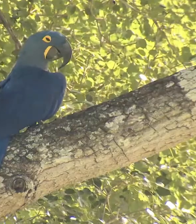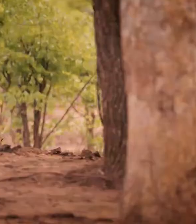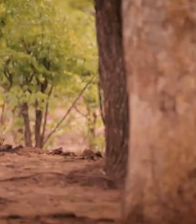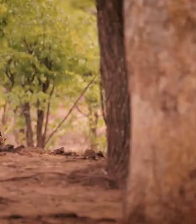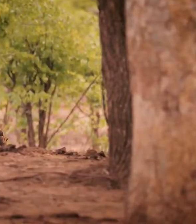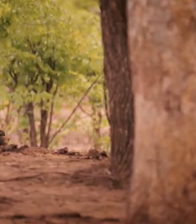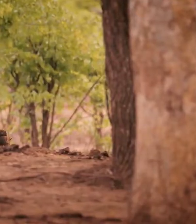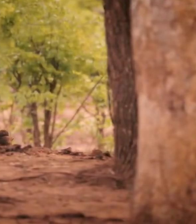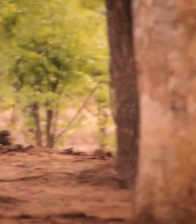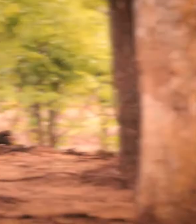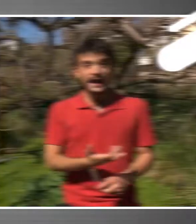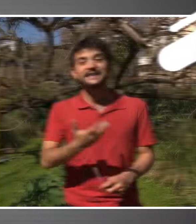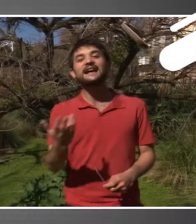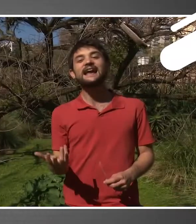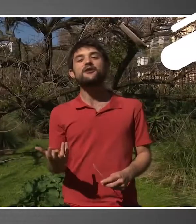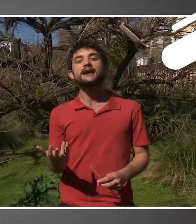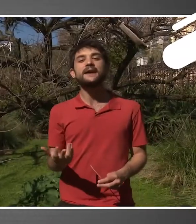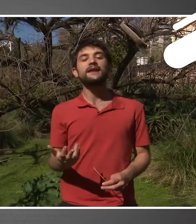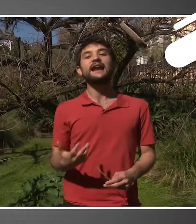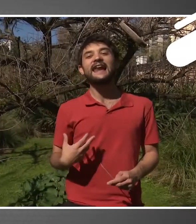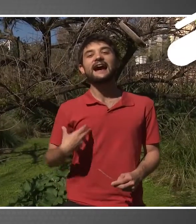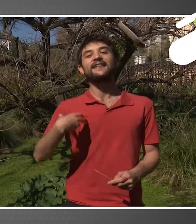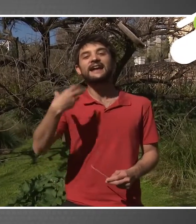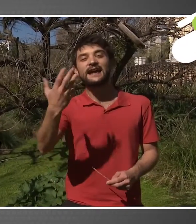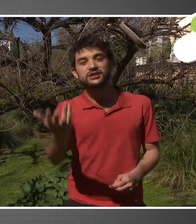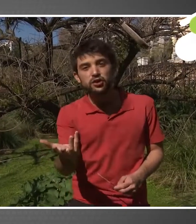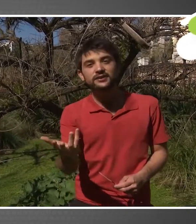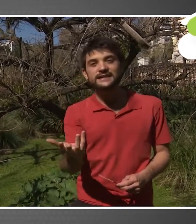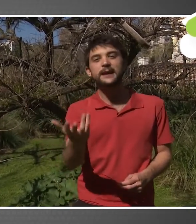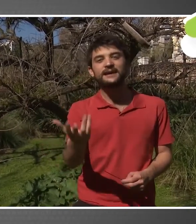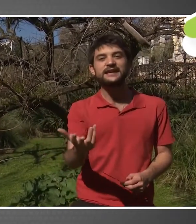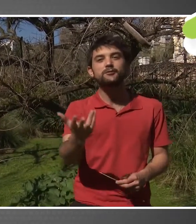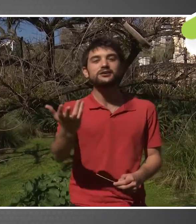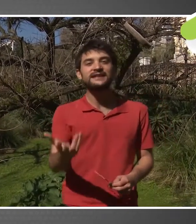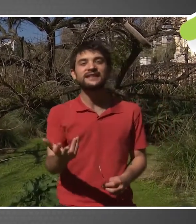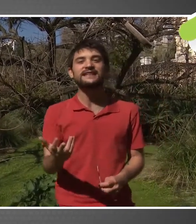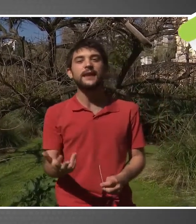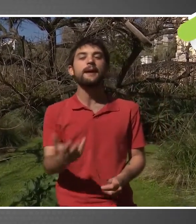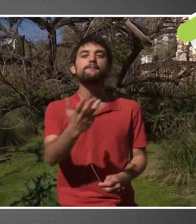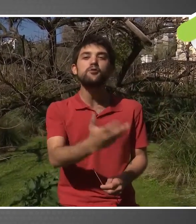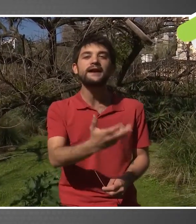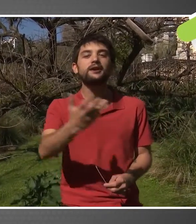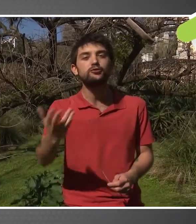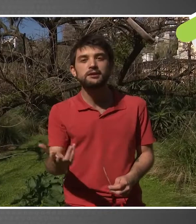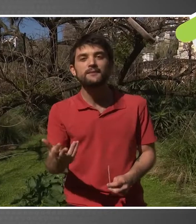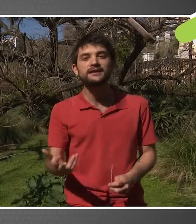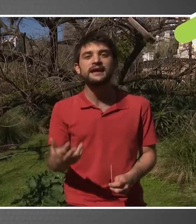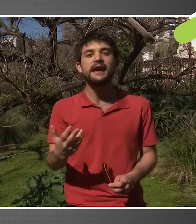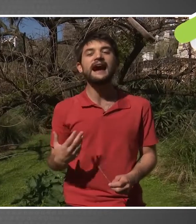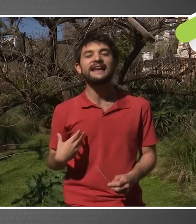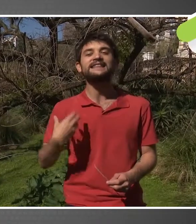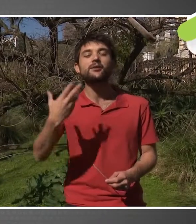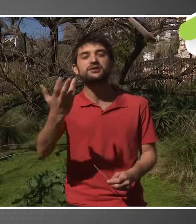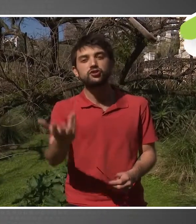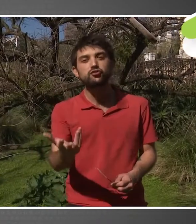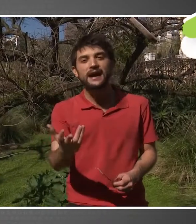de ese momento y para siempre. Está claro que la declaración de esa especie como extinta se debe pura y exclusivamente